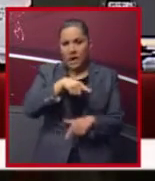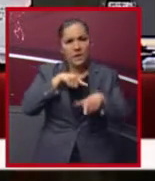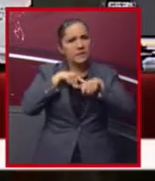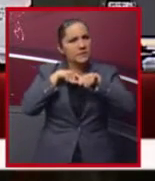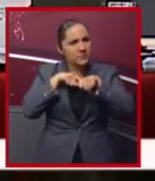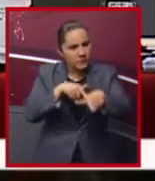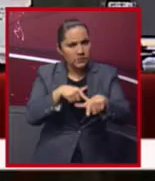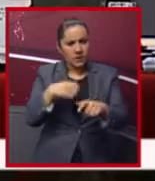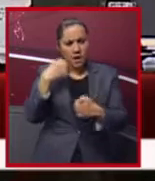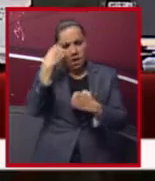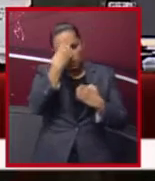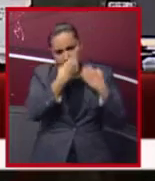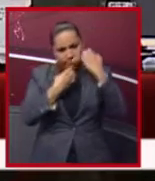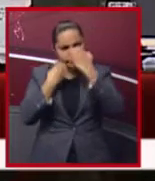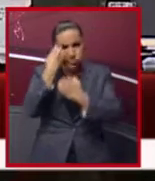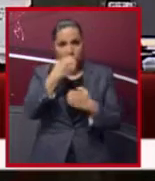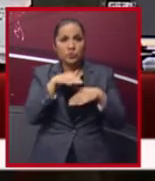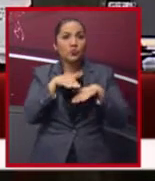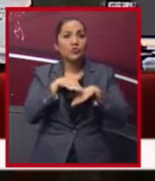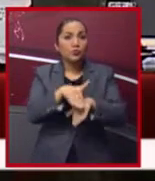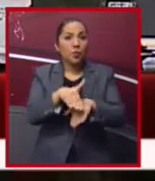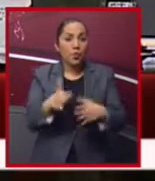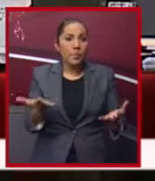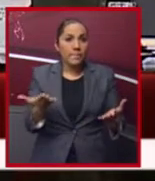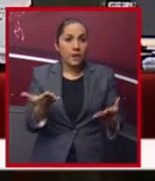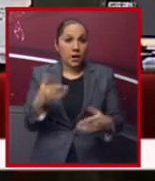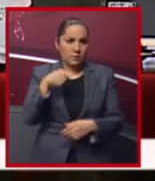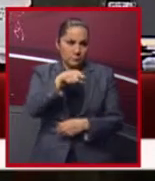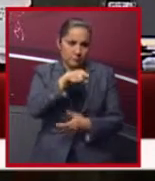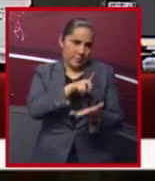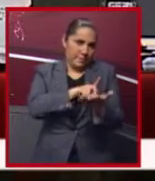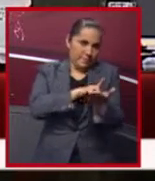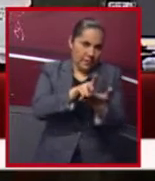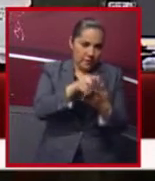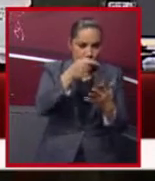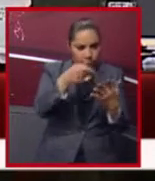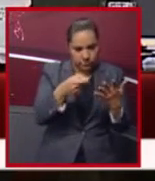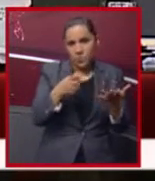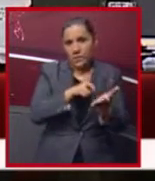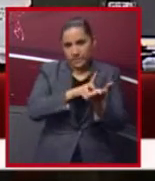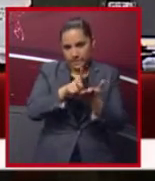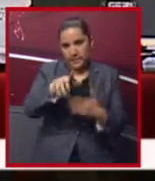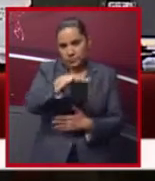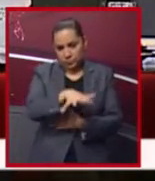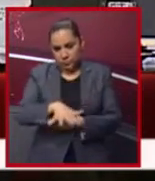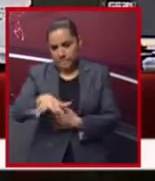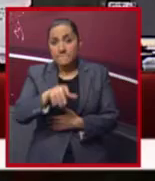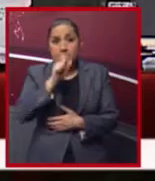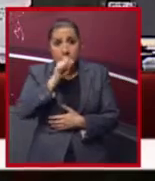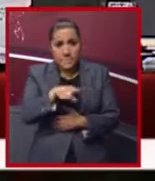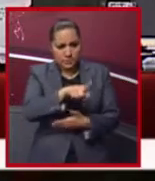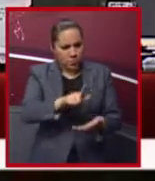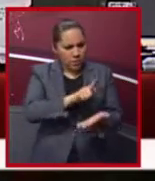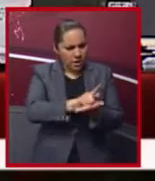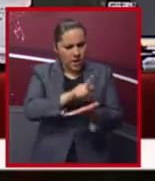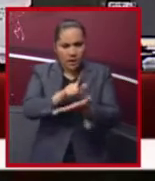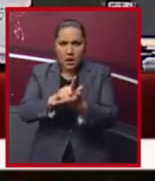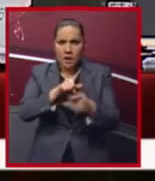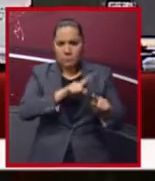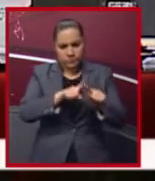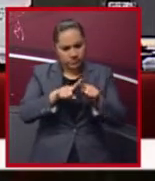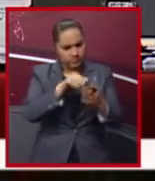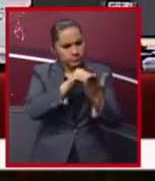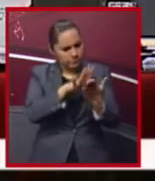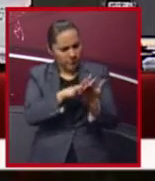trabajando en la revisión del cumplimiento de estos y otros derechos ambientales reconocidos por nuestra legislación. Su